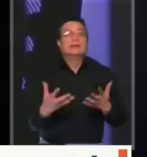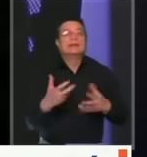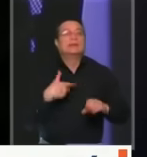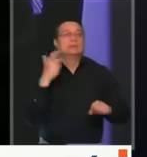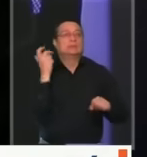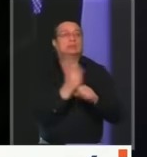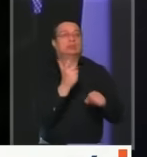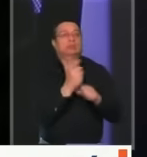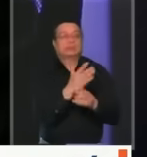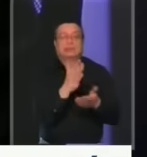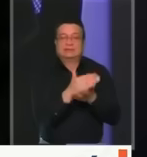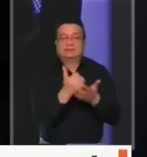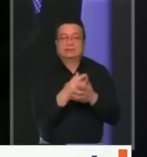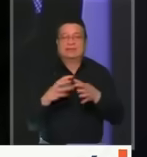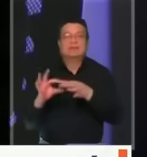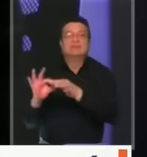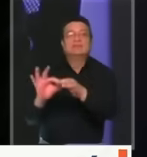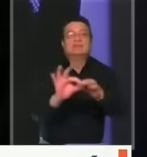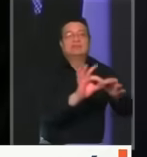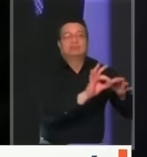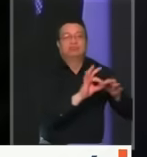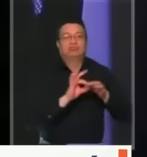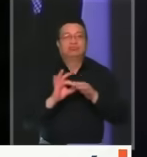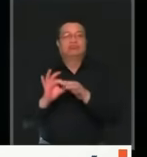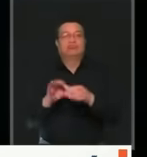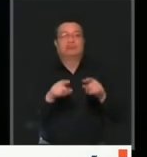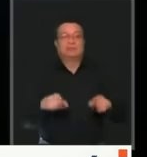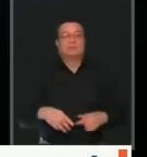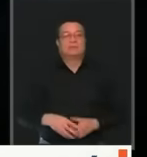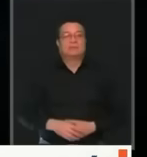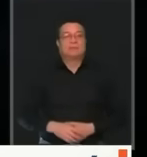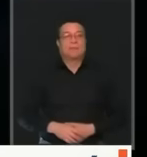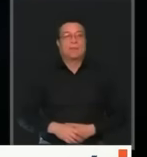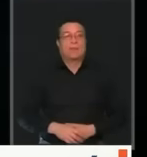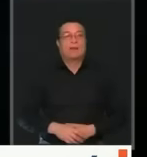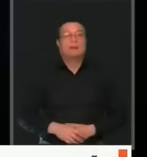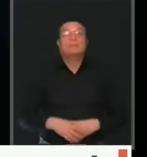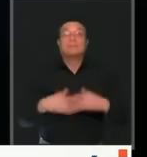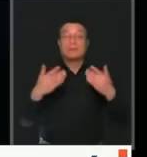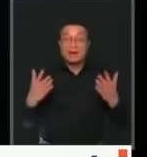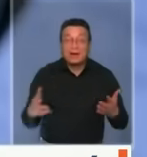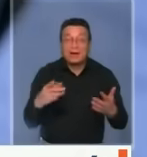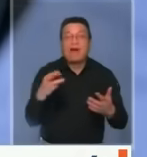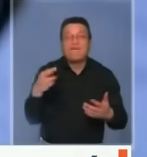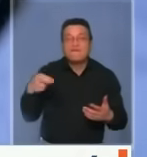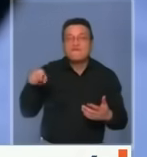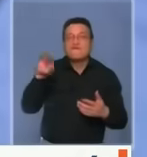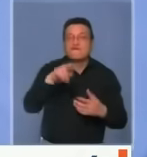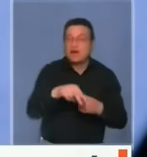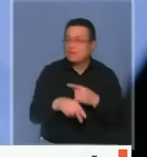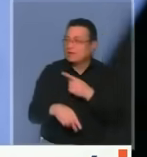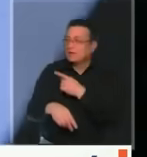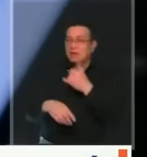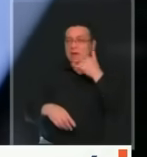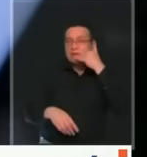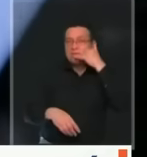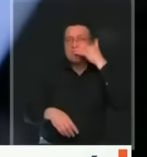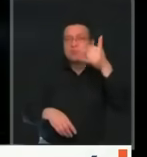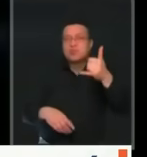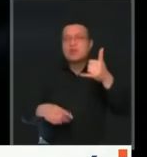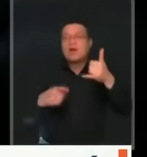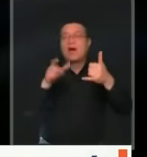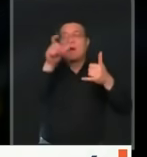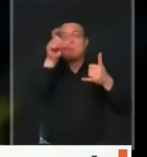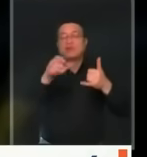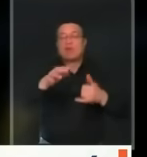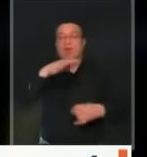esta planificación y toda esta dinámica delictual. Y así volvemos a ese misterioso llamado, el que dejó al descubierto